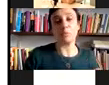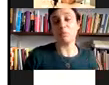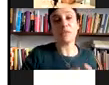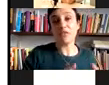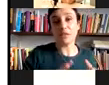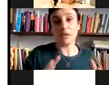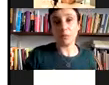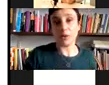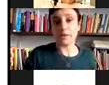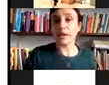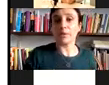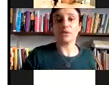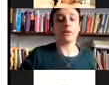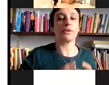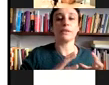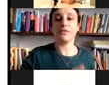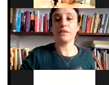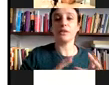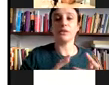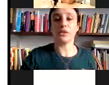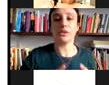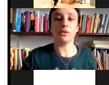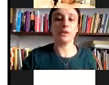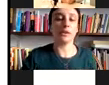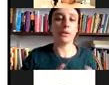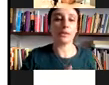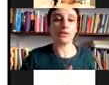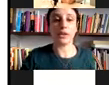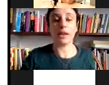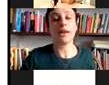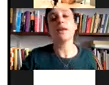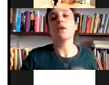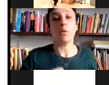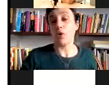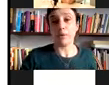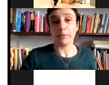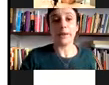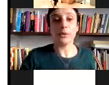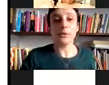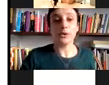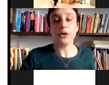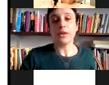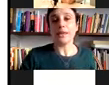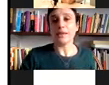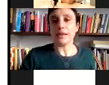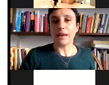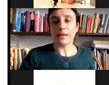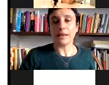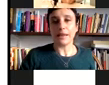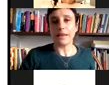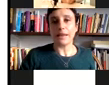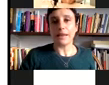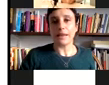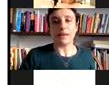es un déficit que puede tener la persona, puede ser físico, psíquico, intelectual, sensorial, o puede haber más de uno, y en